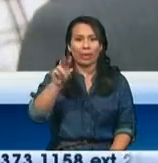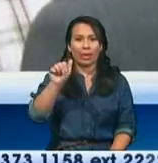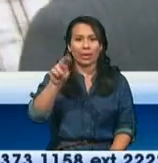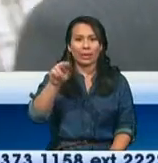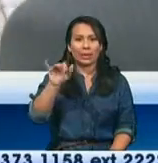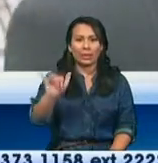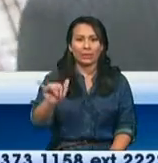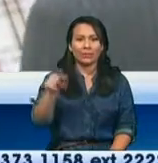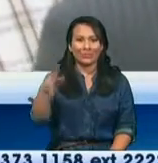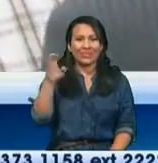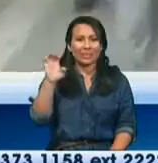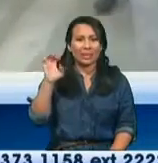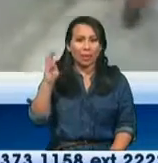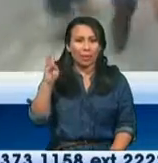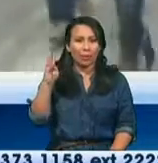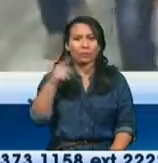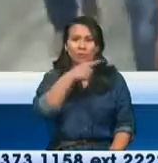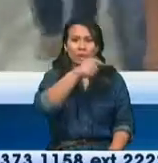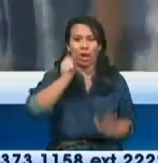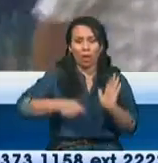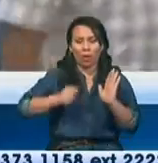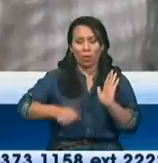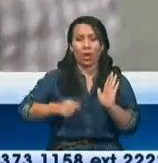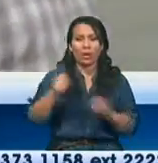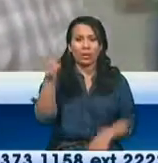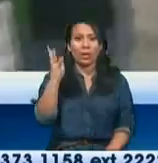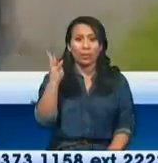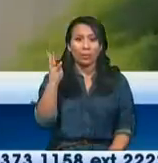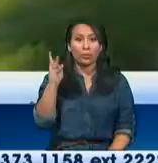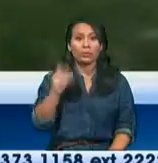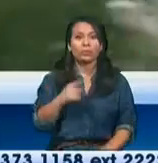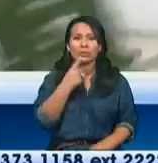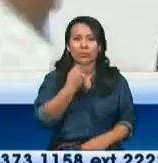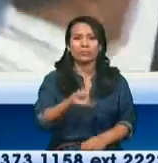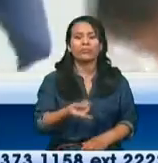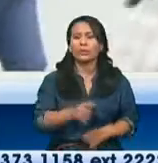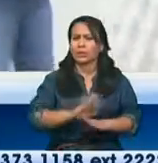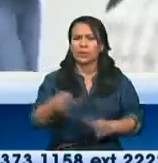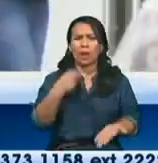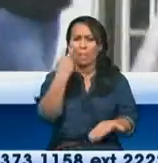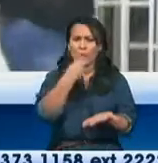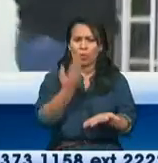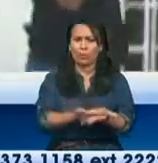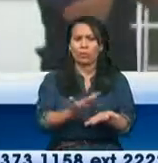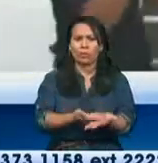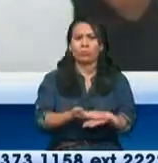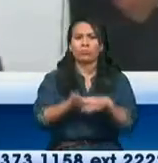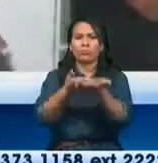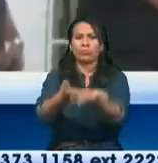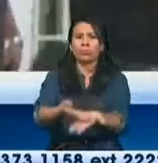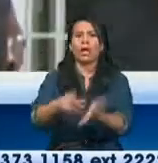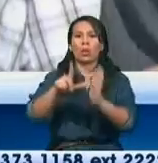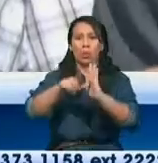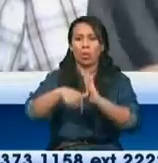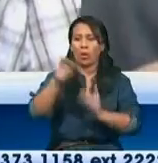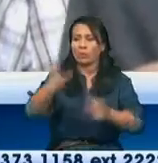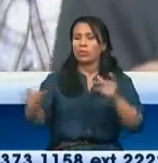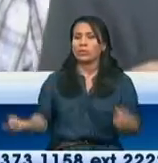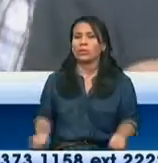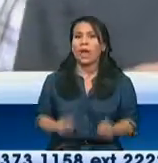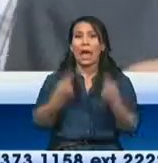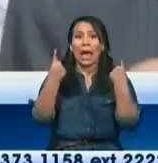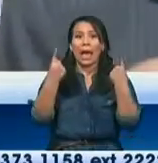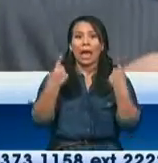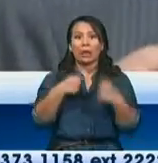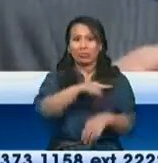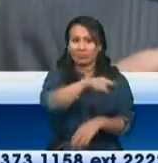defensor del procesado, se mostró muy tranquilo. Según manifestó, tiene una prueba contundente que sorprenderá a todos. Tengo algo que no